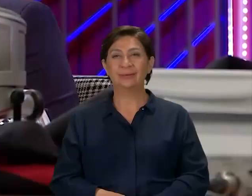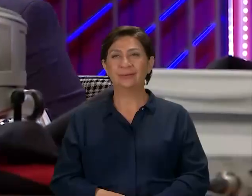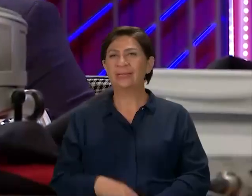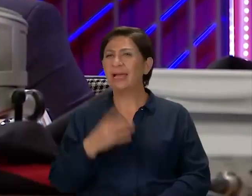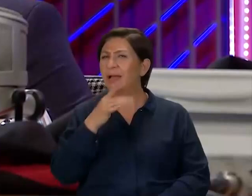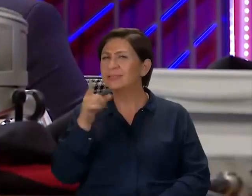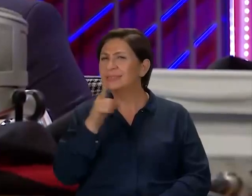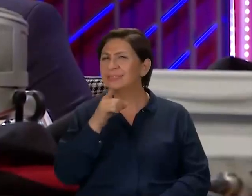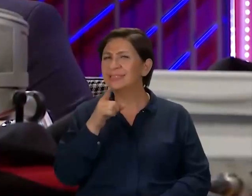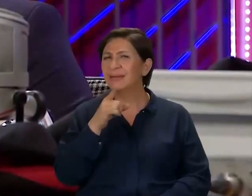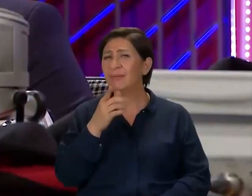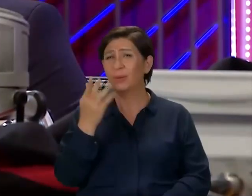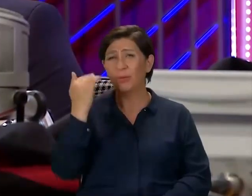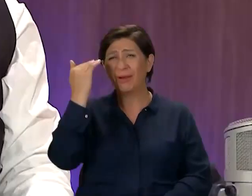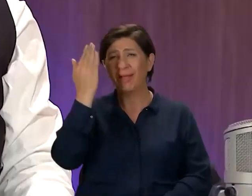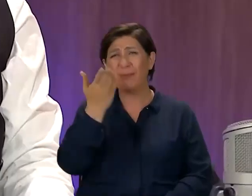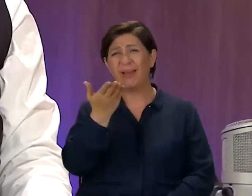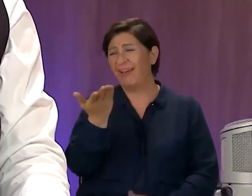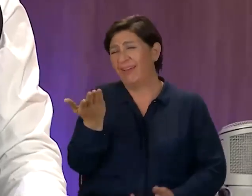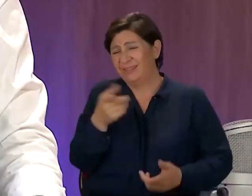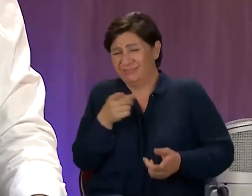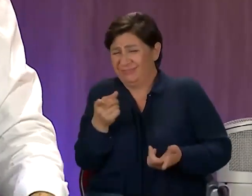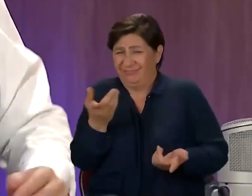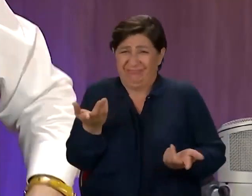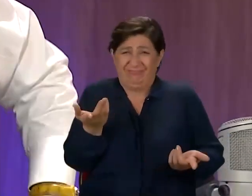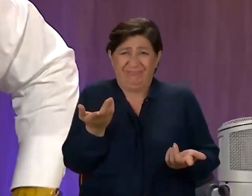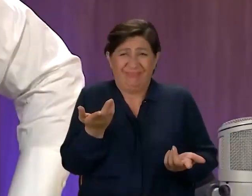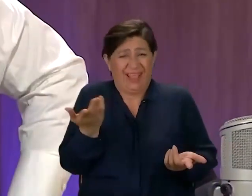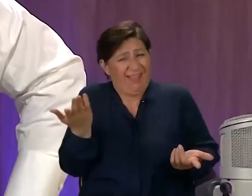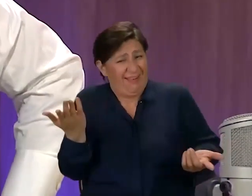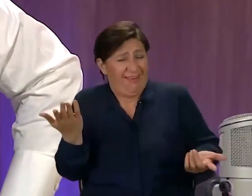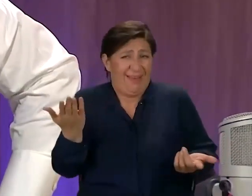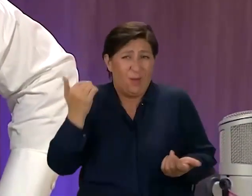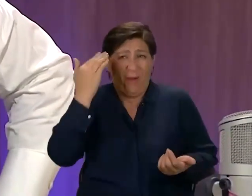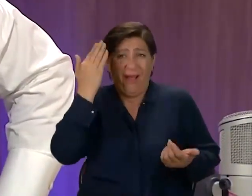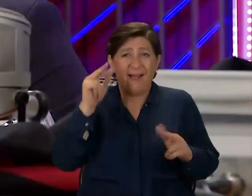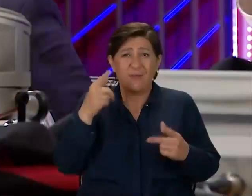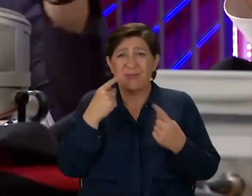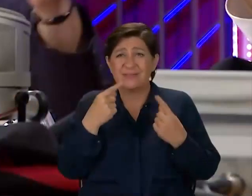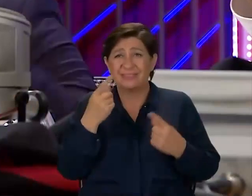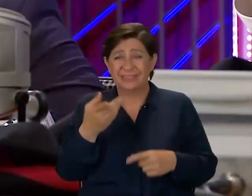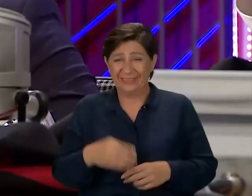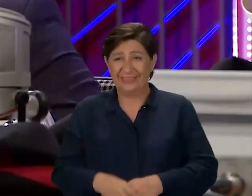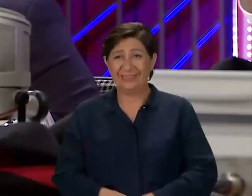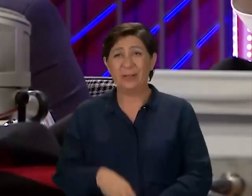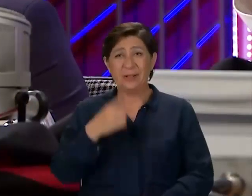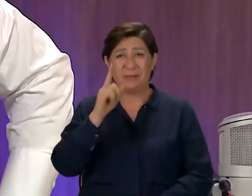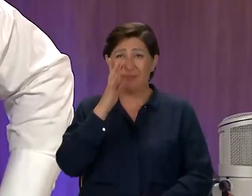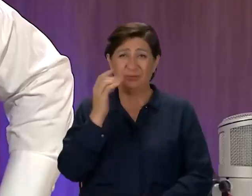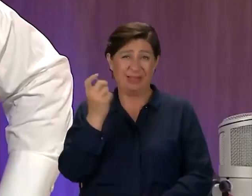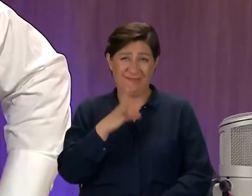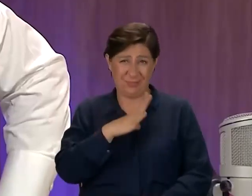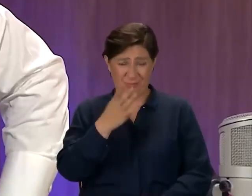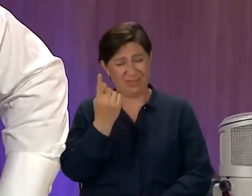Hangisini yapsak? Bak ukalaya bak. Hangisini yapsak? Hangisini yapsak ya? Ya tamam, 1500 okay. tane var ya, bir